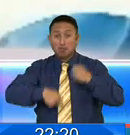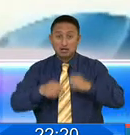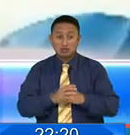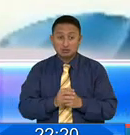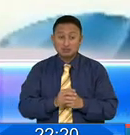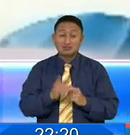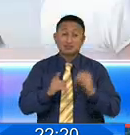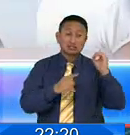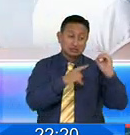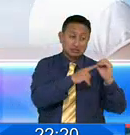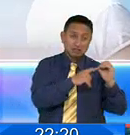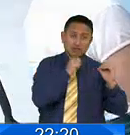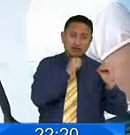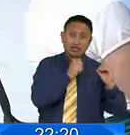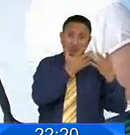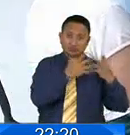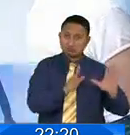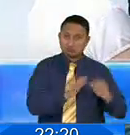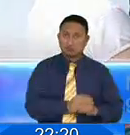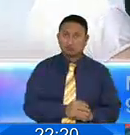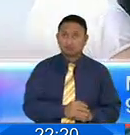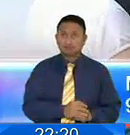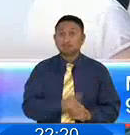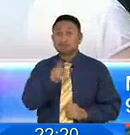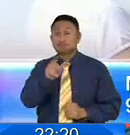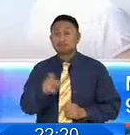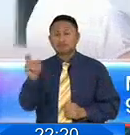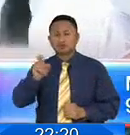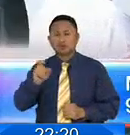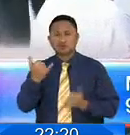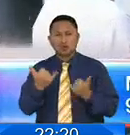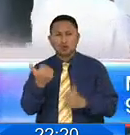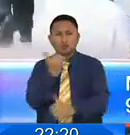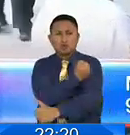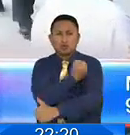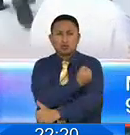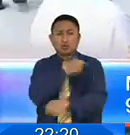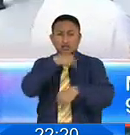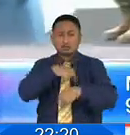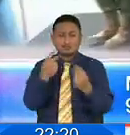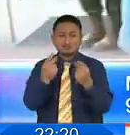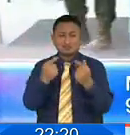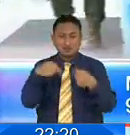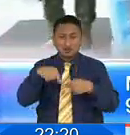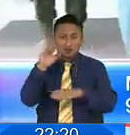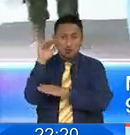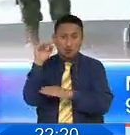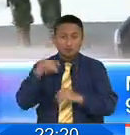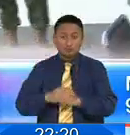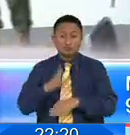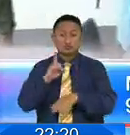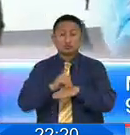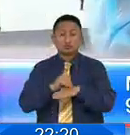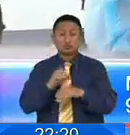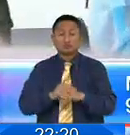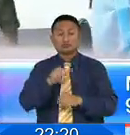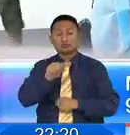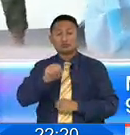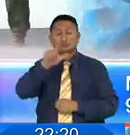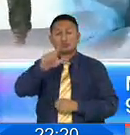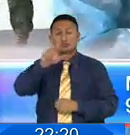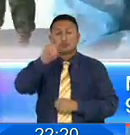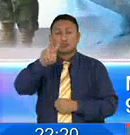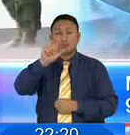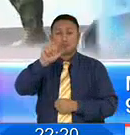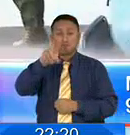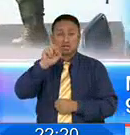de una fase 0. En cuanto a la gran demanda de vacunas que permitan la llegada a tiempo al país, el doctor Víctor Álvarez hace hincapié